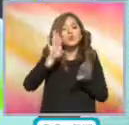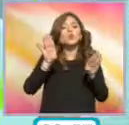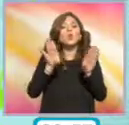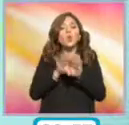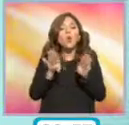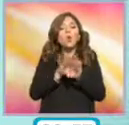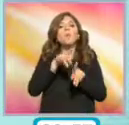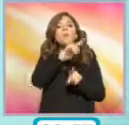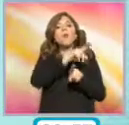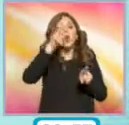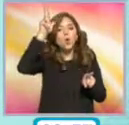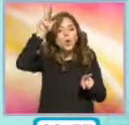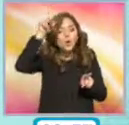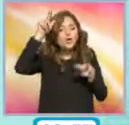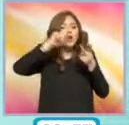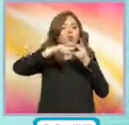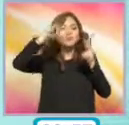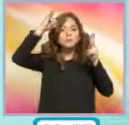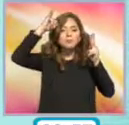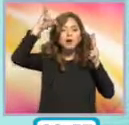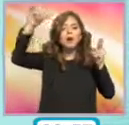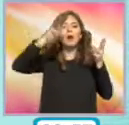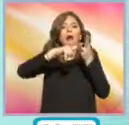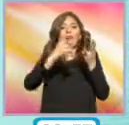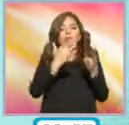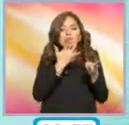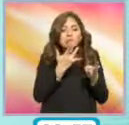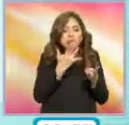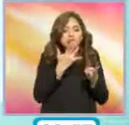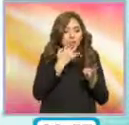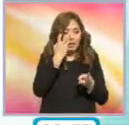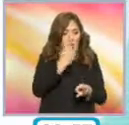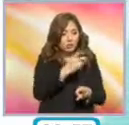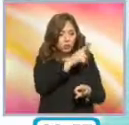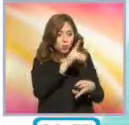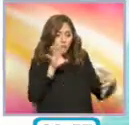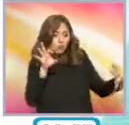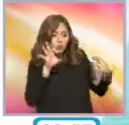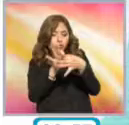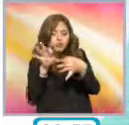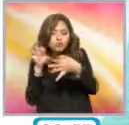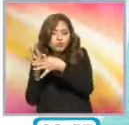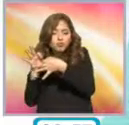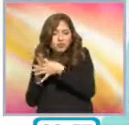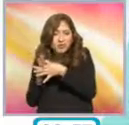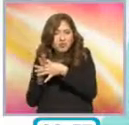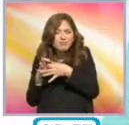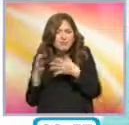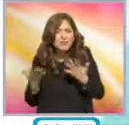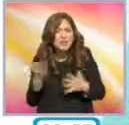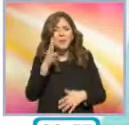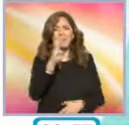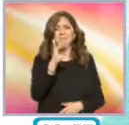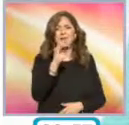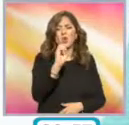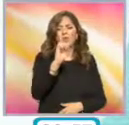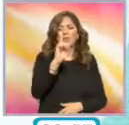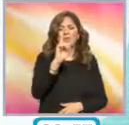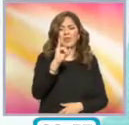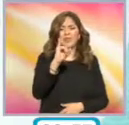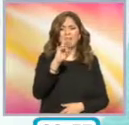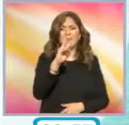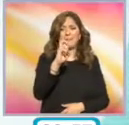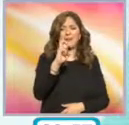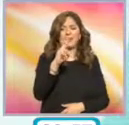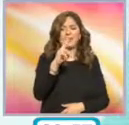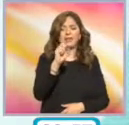conejos, moscas, vacas, ranas, quién sabe etcétera. cuánto. Ajá. Mira, Justo ahí se ve cuál toda es la interconexión. Exactamente. ¿Por qué la biodiversidad tiene esta importancia fundamental